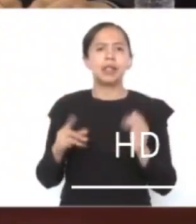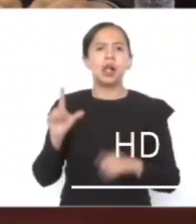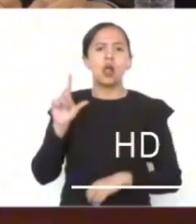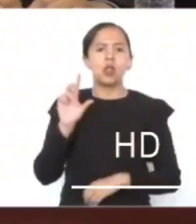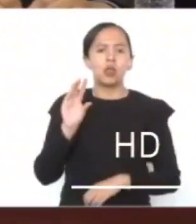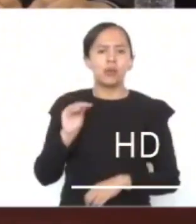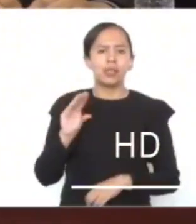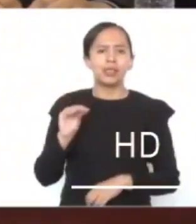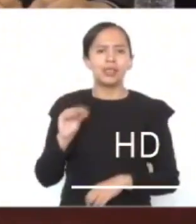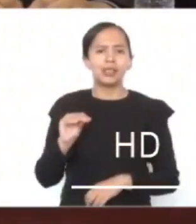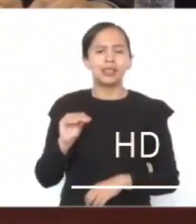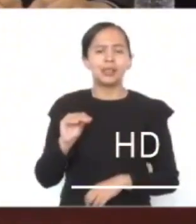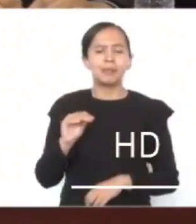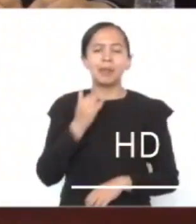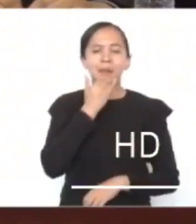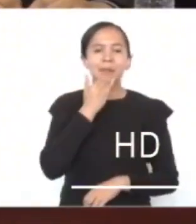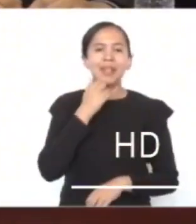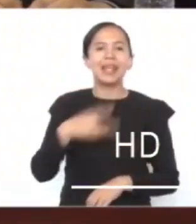13,934